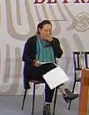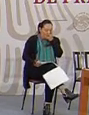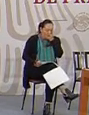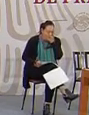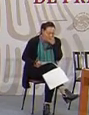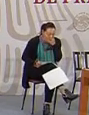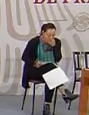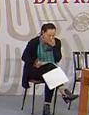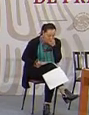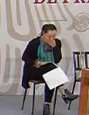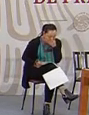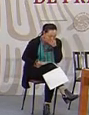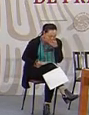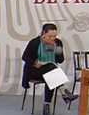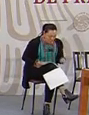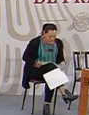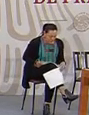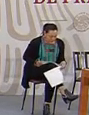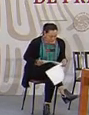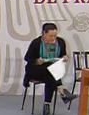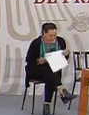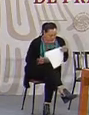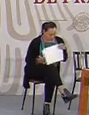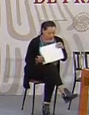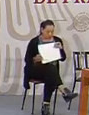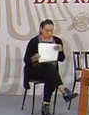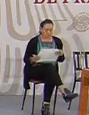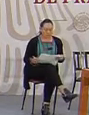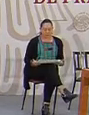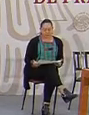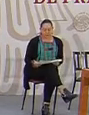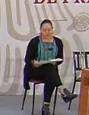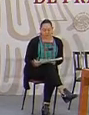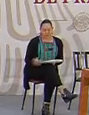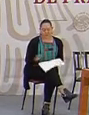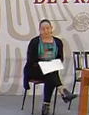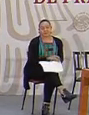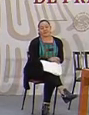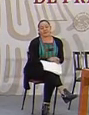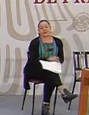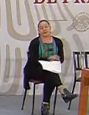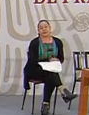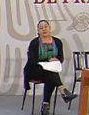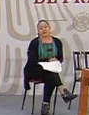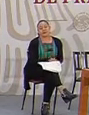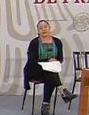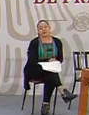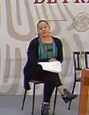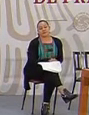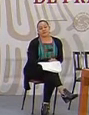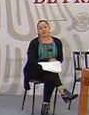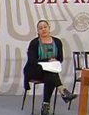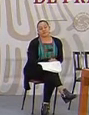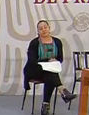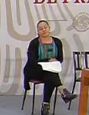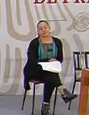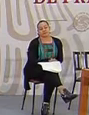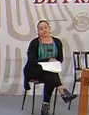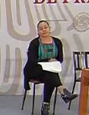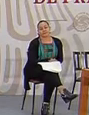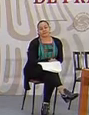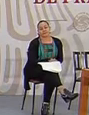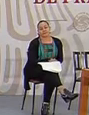ley. Verifica estándares de calidad y seguridad también. Y lo hacen los estados y los municipios. Es